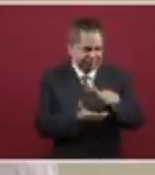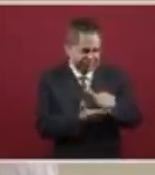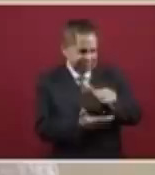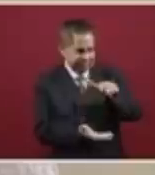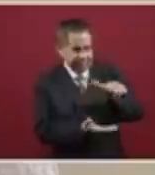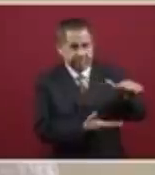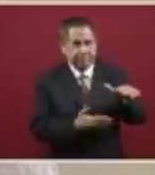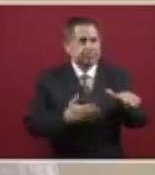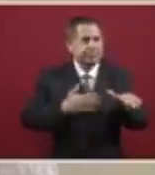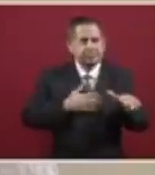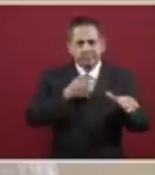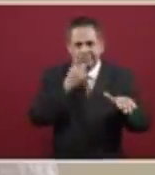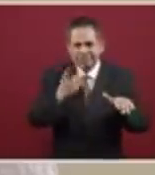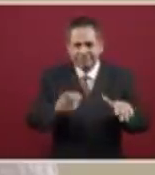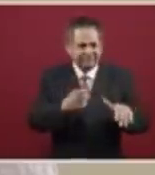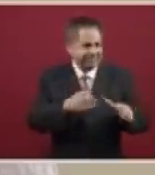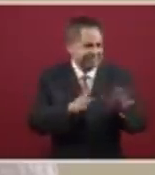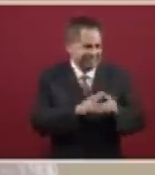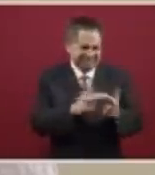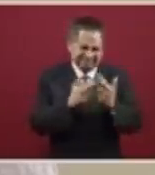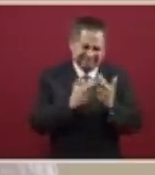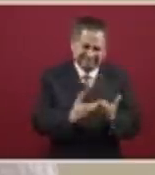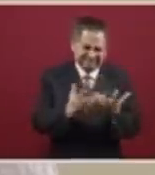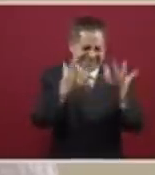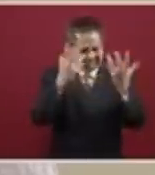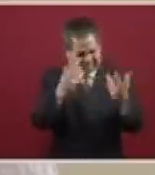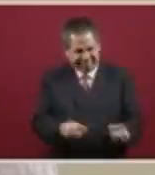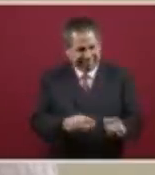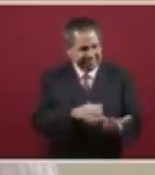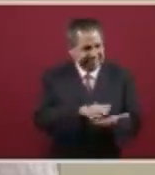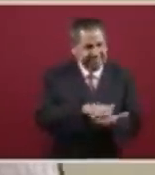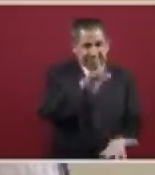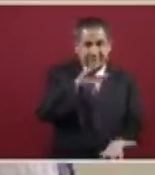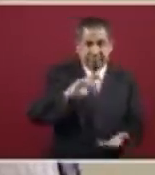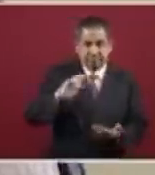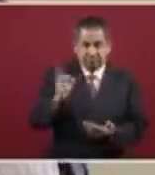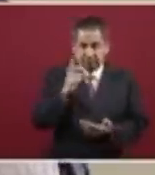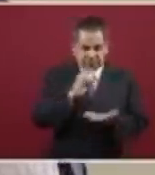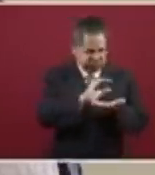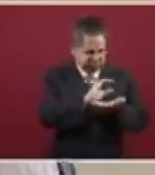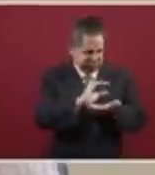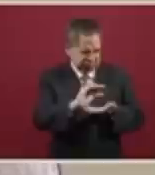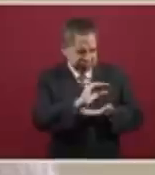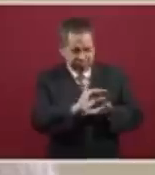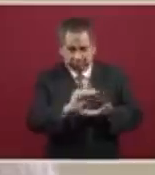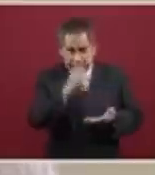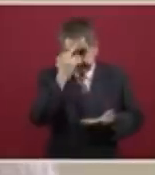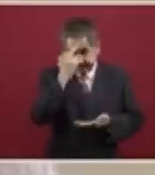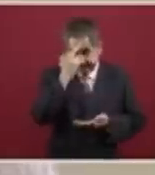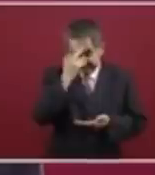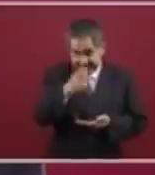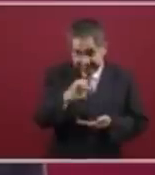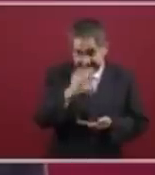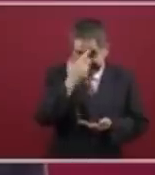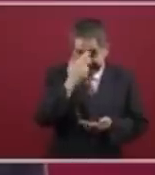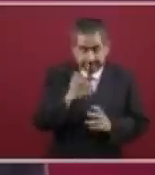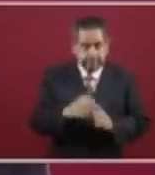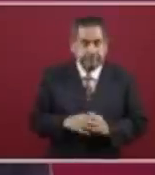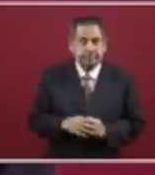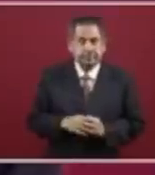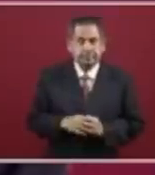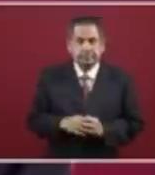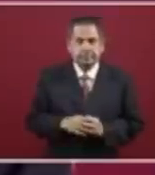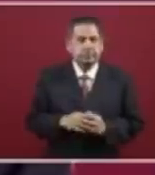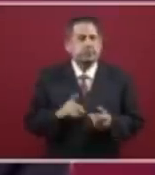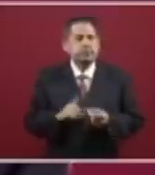dirían en mi pueblo, tongas de dólares, ¿sí? Y a